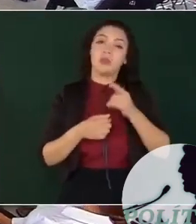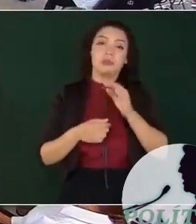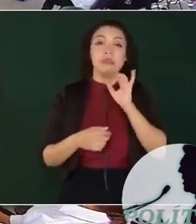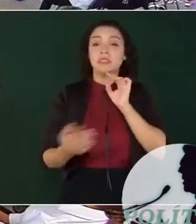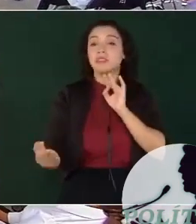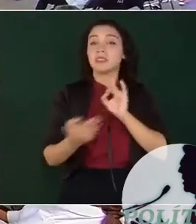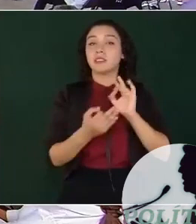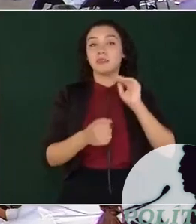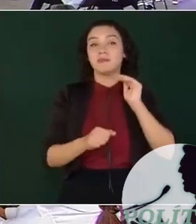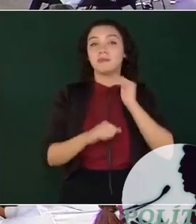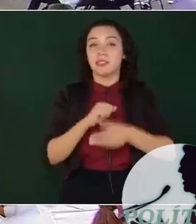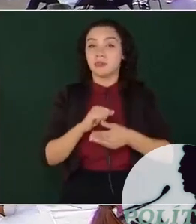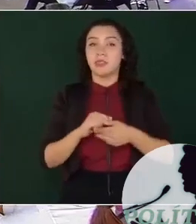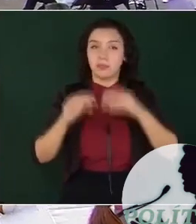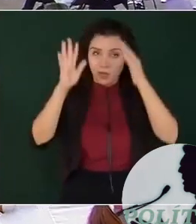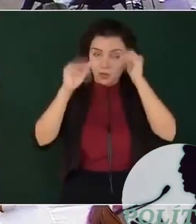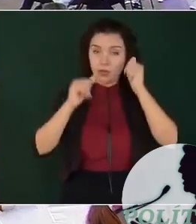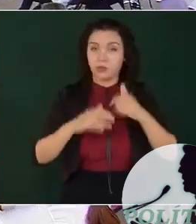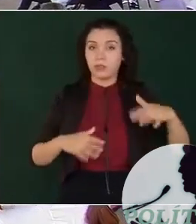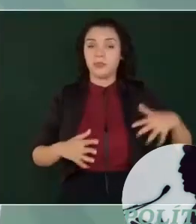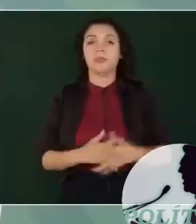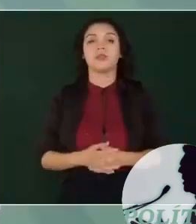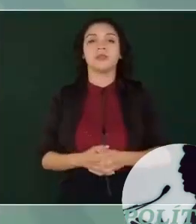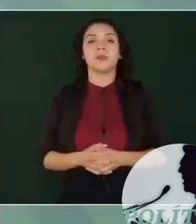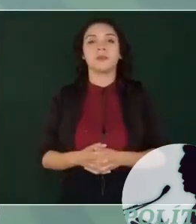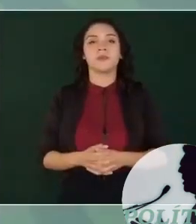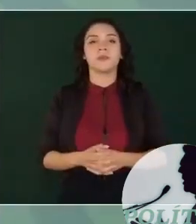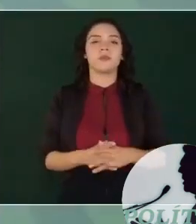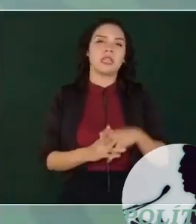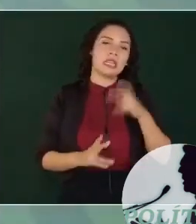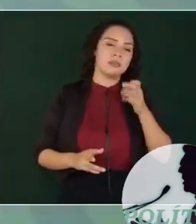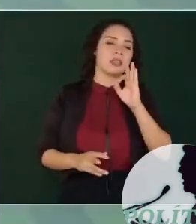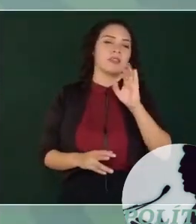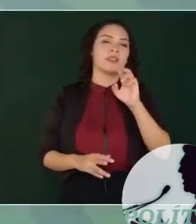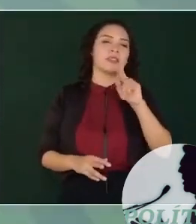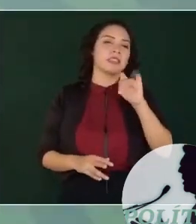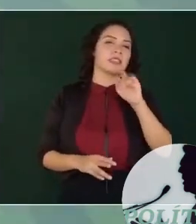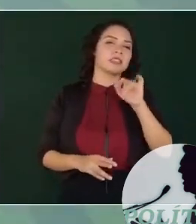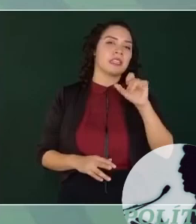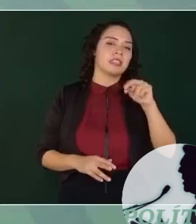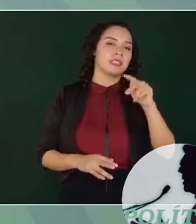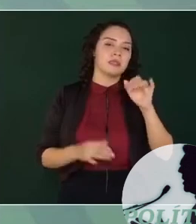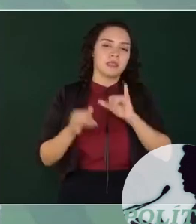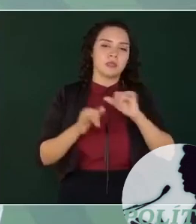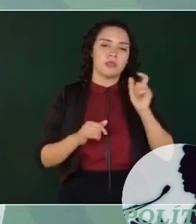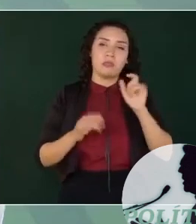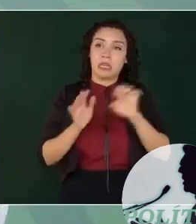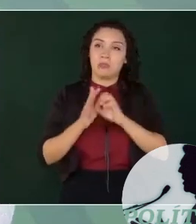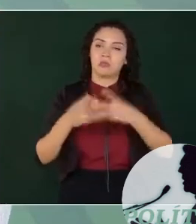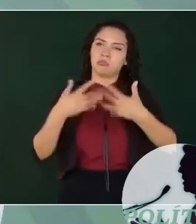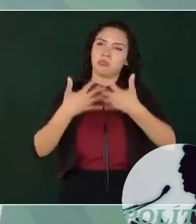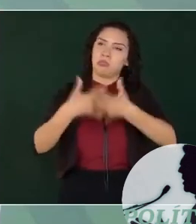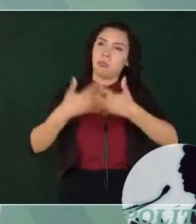establecido el acuerdo. Va a producir el fertilizante la planta ya cuando no estemos nosotros,